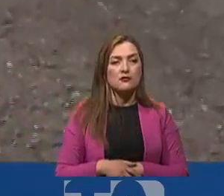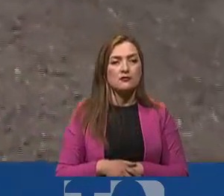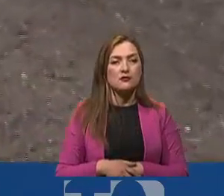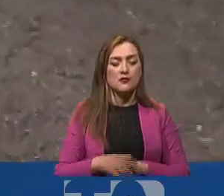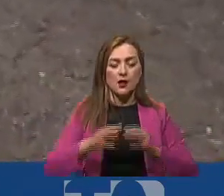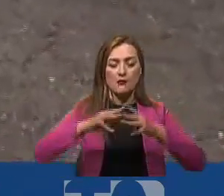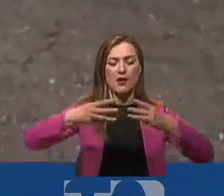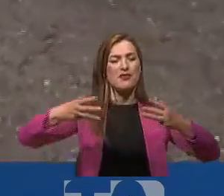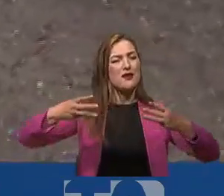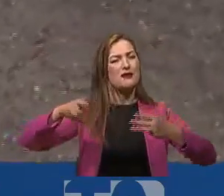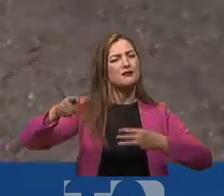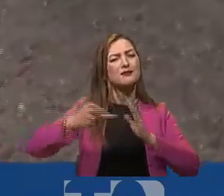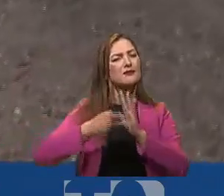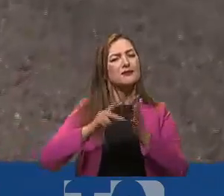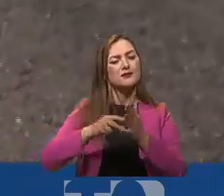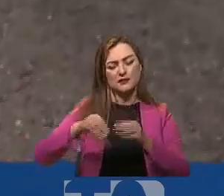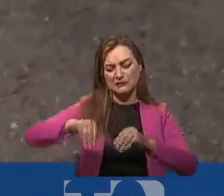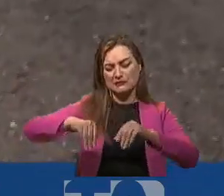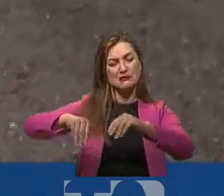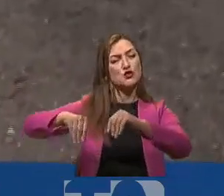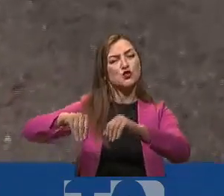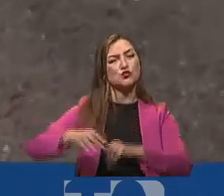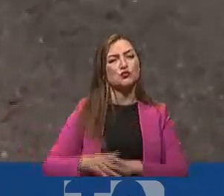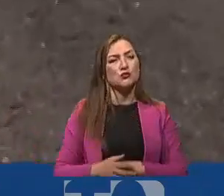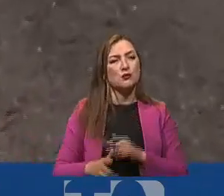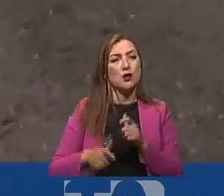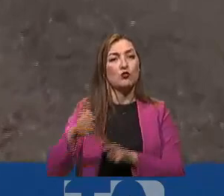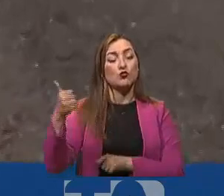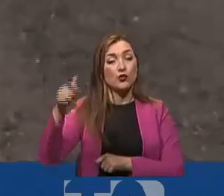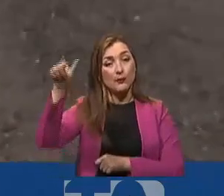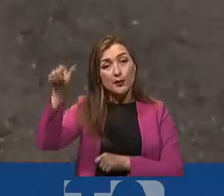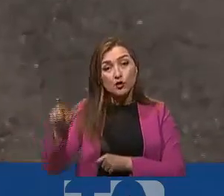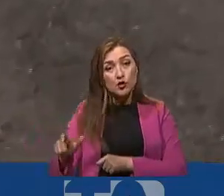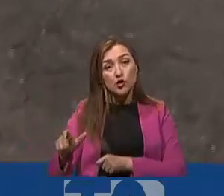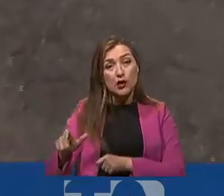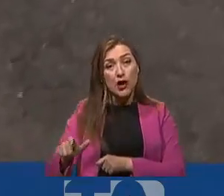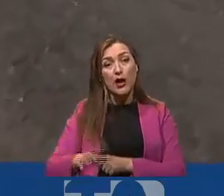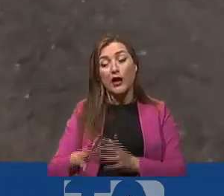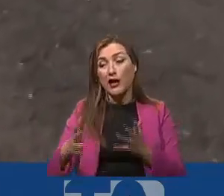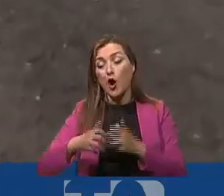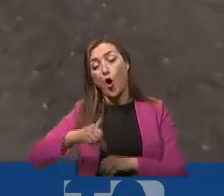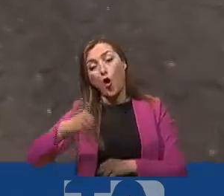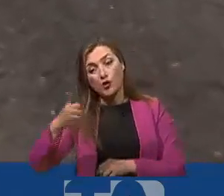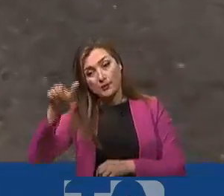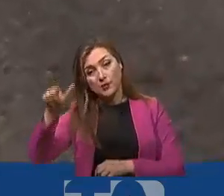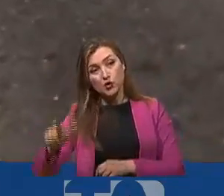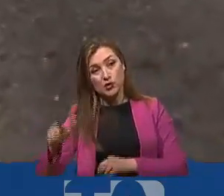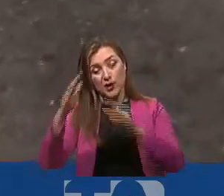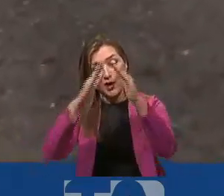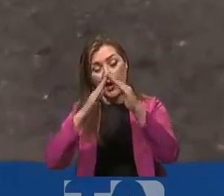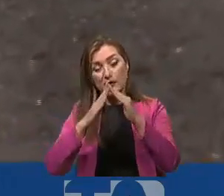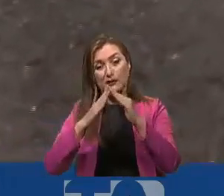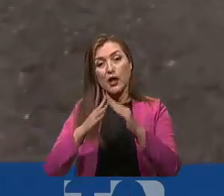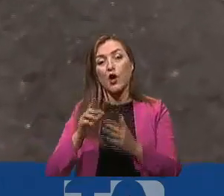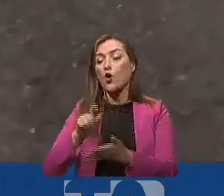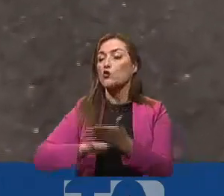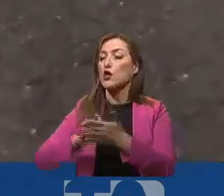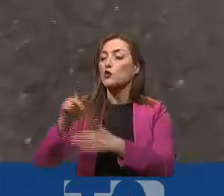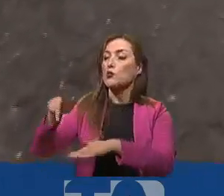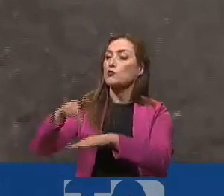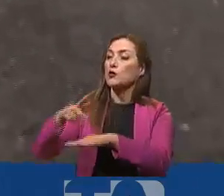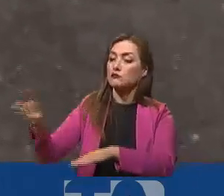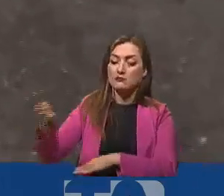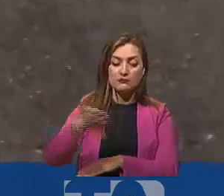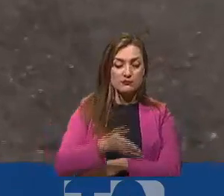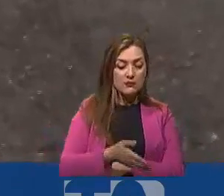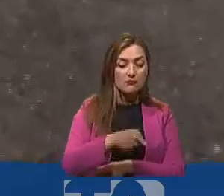material salido? Lo que pasa es que el vecino intentó hacer arreglar, porque con un plomero contrató un profesional, pero